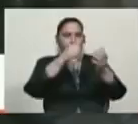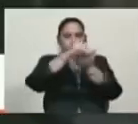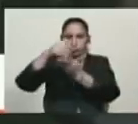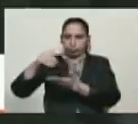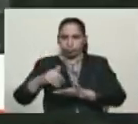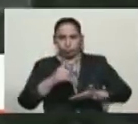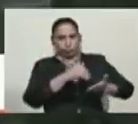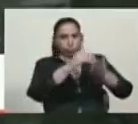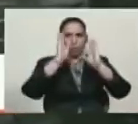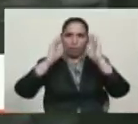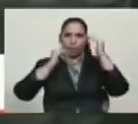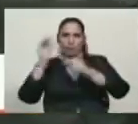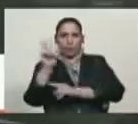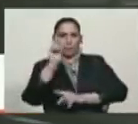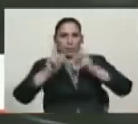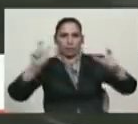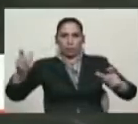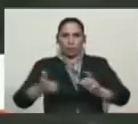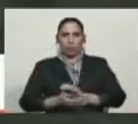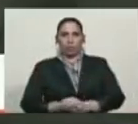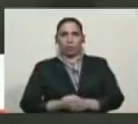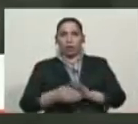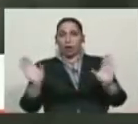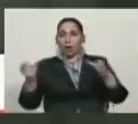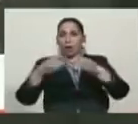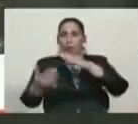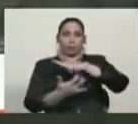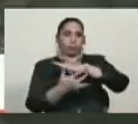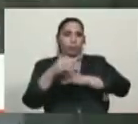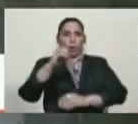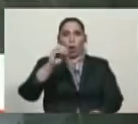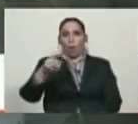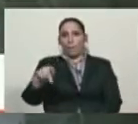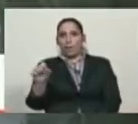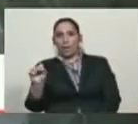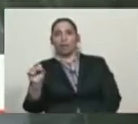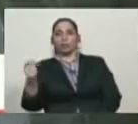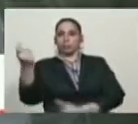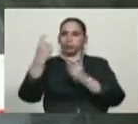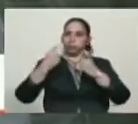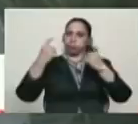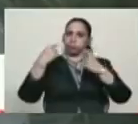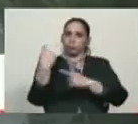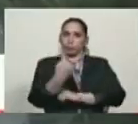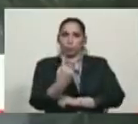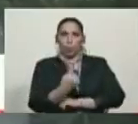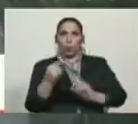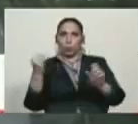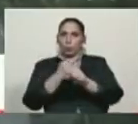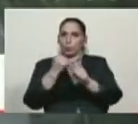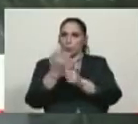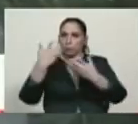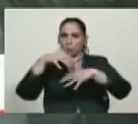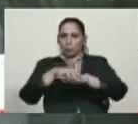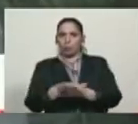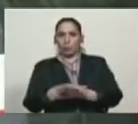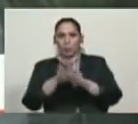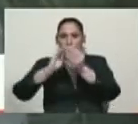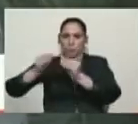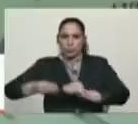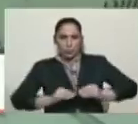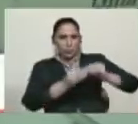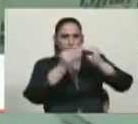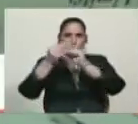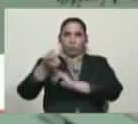para la atención de los venezolanos el equipo técnico del psc nos está asesorando no solo en el arreglo de los